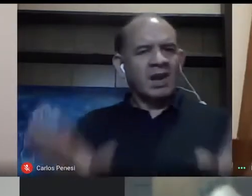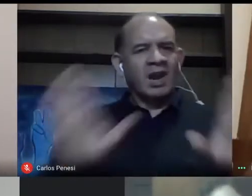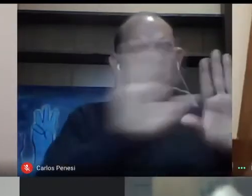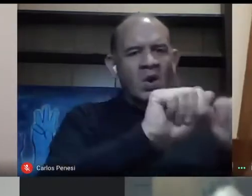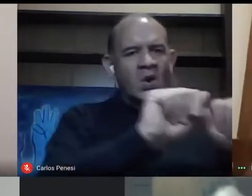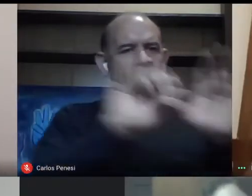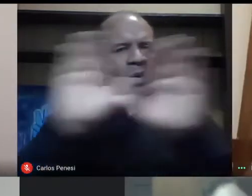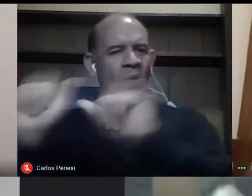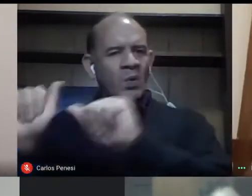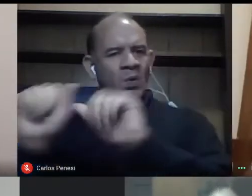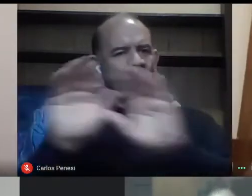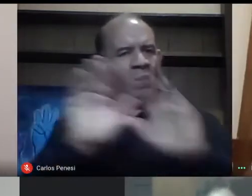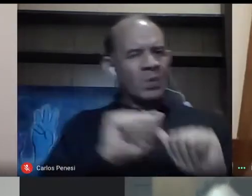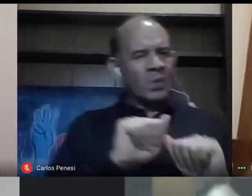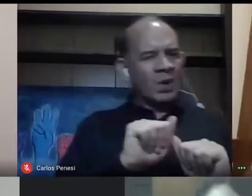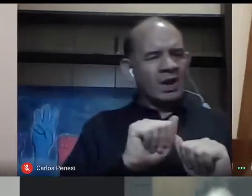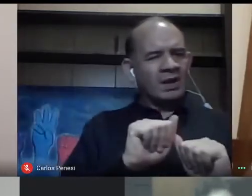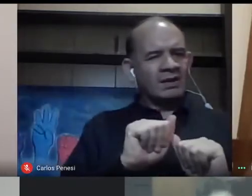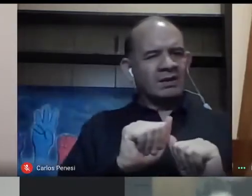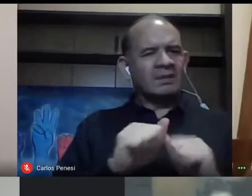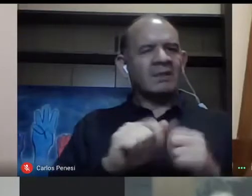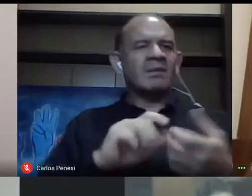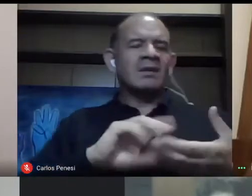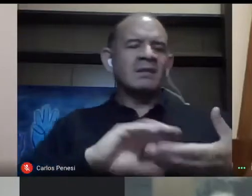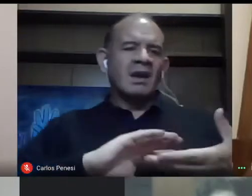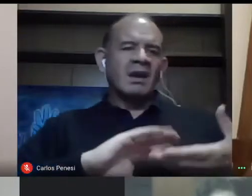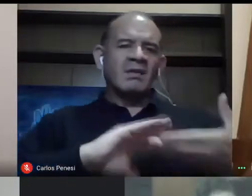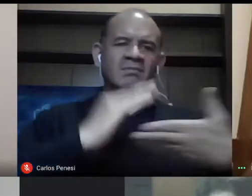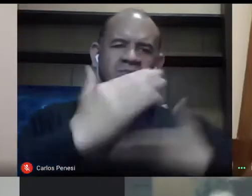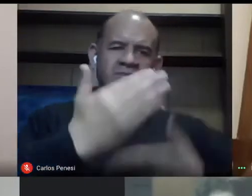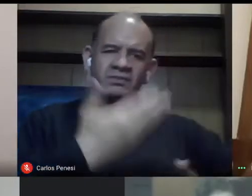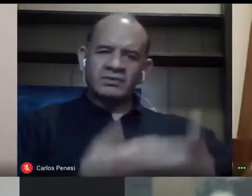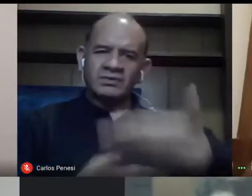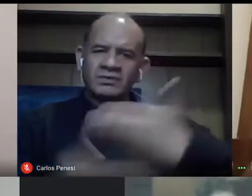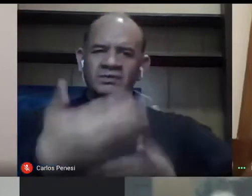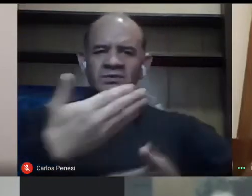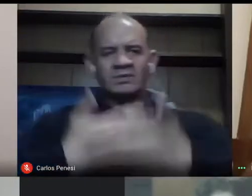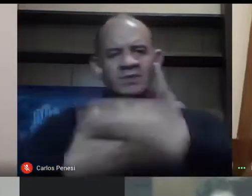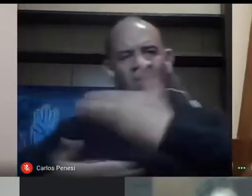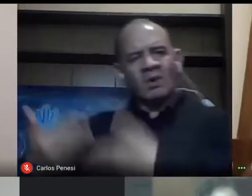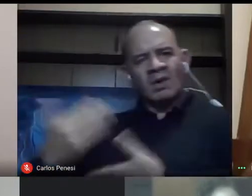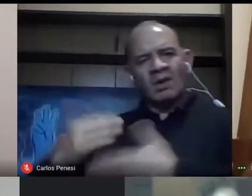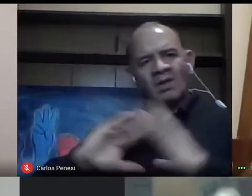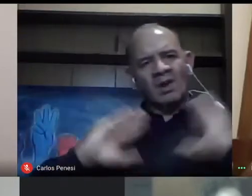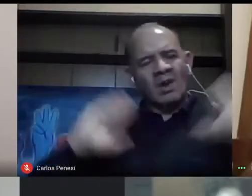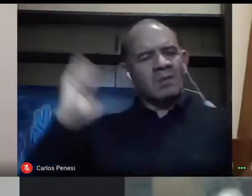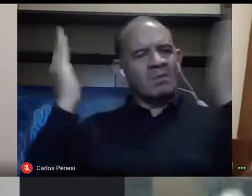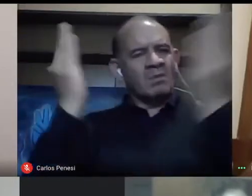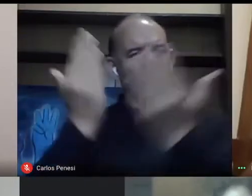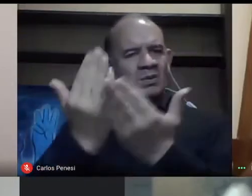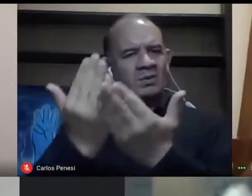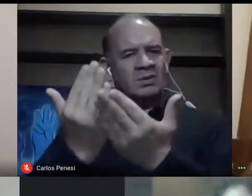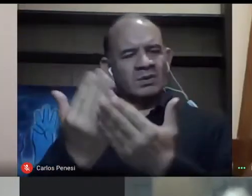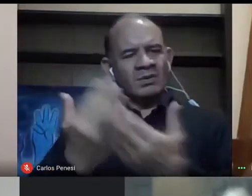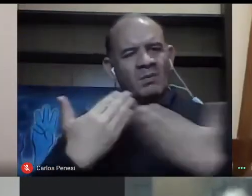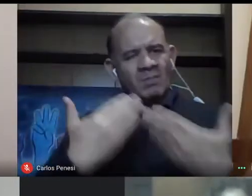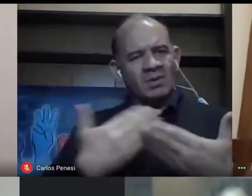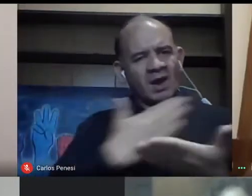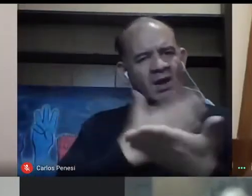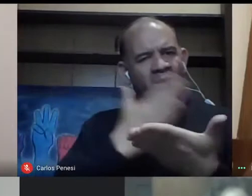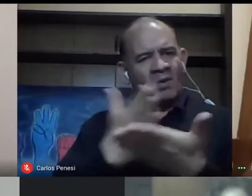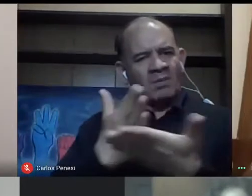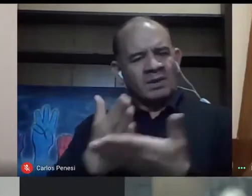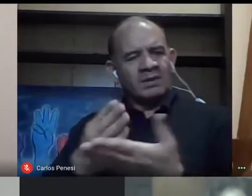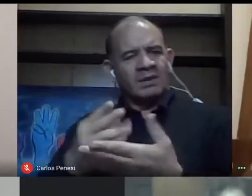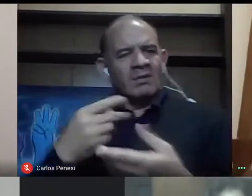más fácil después generar el intercambio, generar el intercambio internacional y otras cuestiones que también tienen que ver con